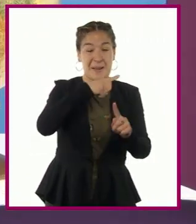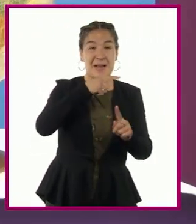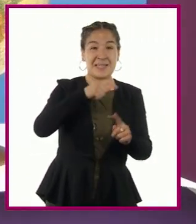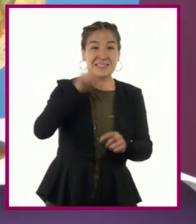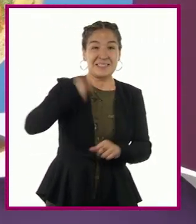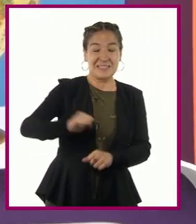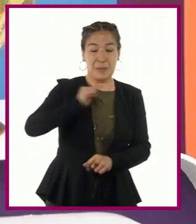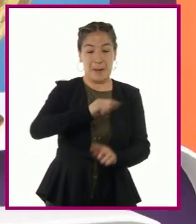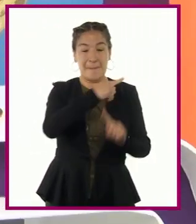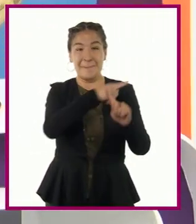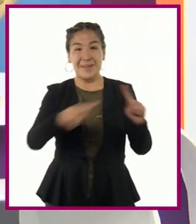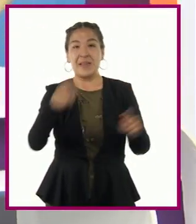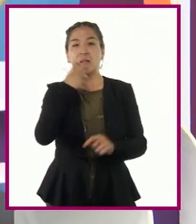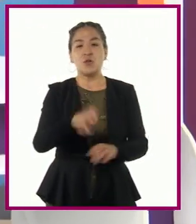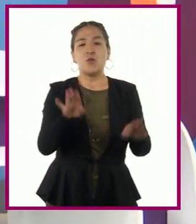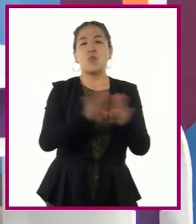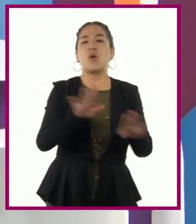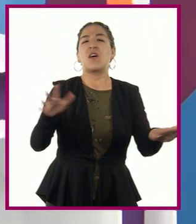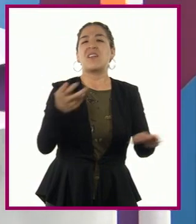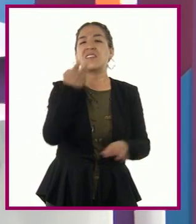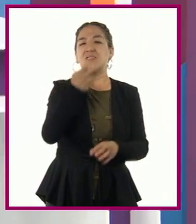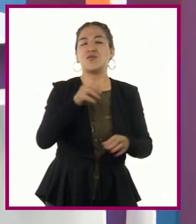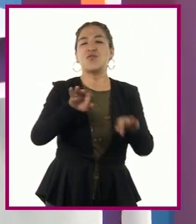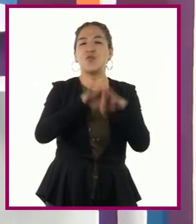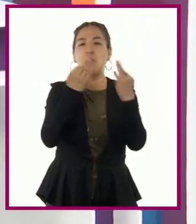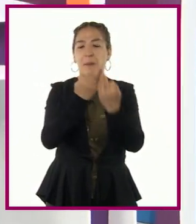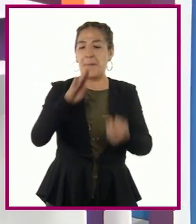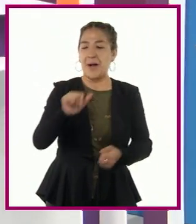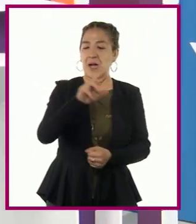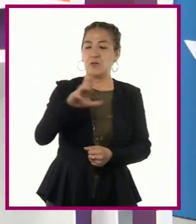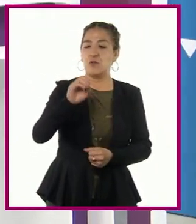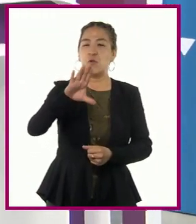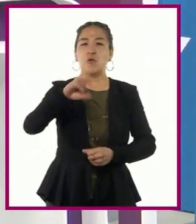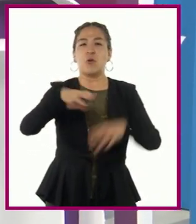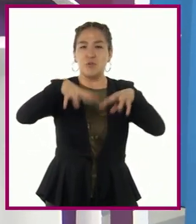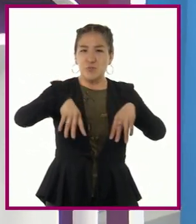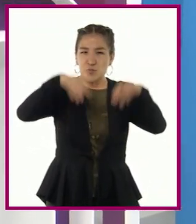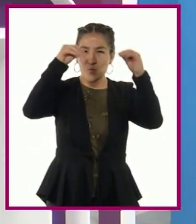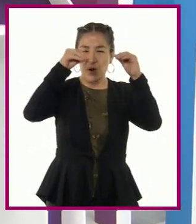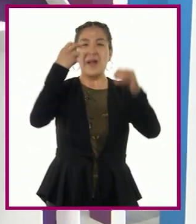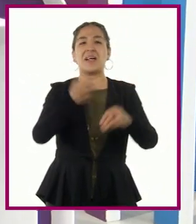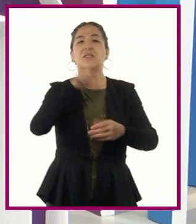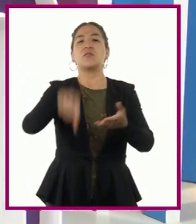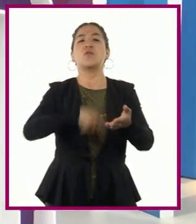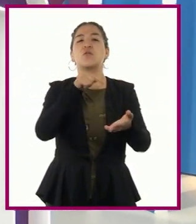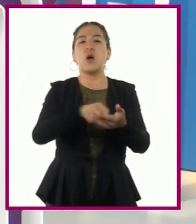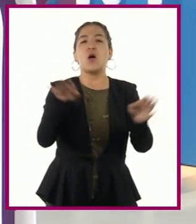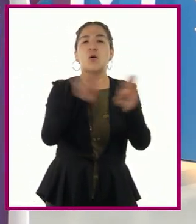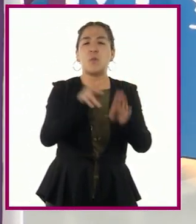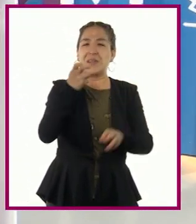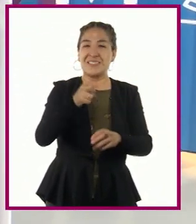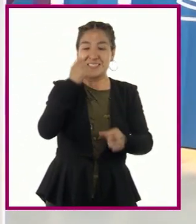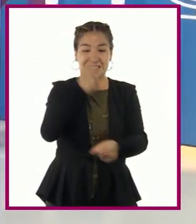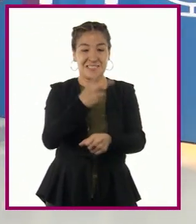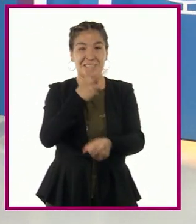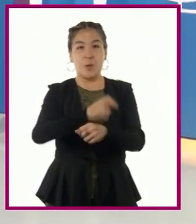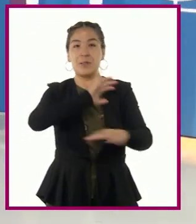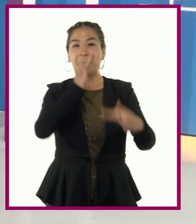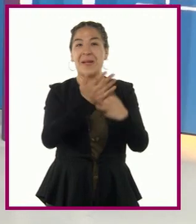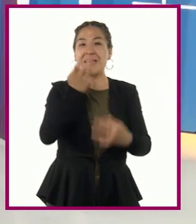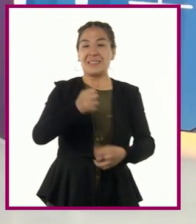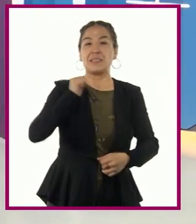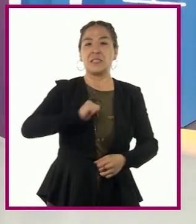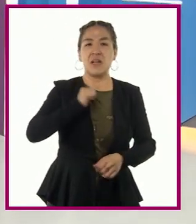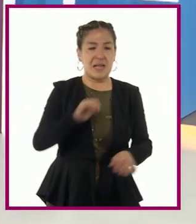en Nueva España el estilo barroco en el arte. En la segunda mitad del siglo se advierte el cambio rápido de